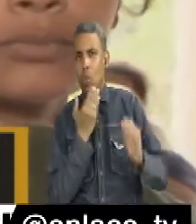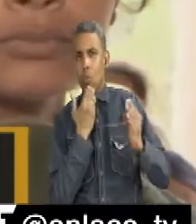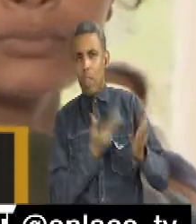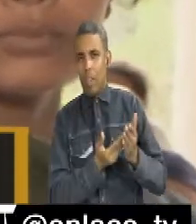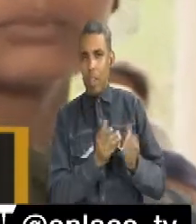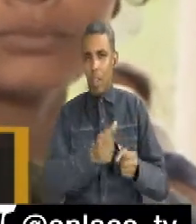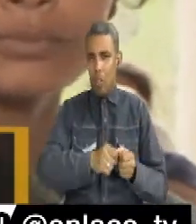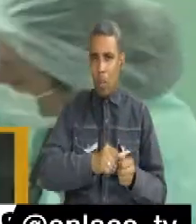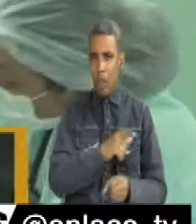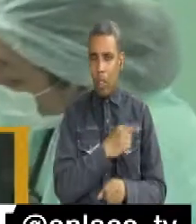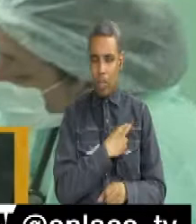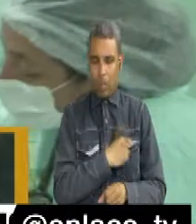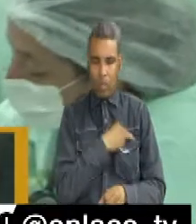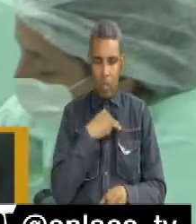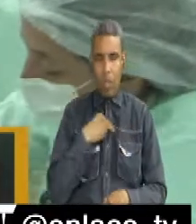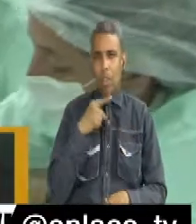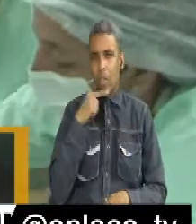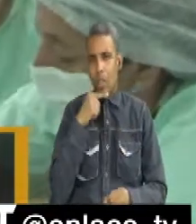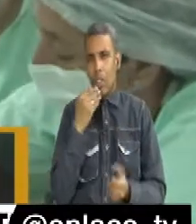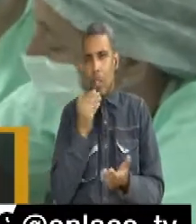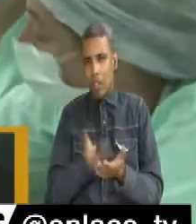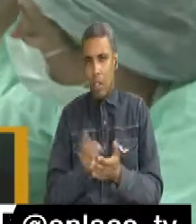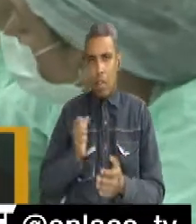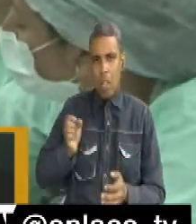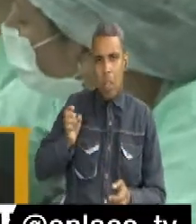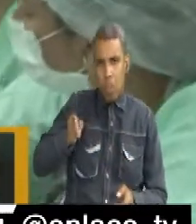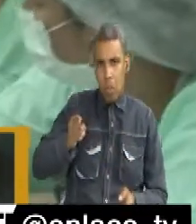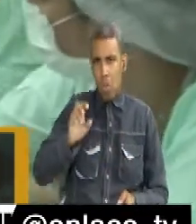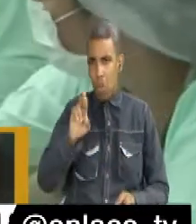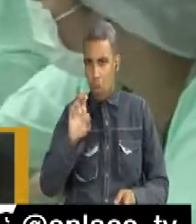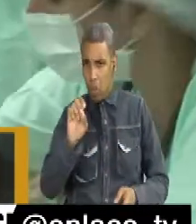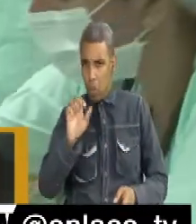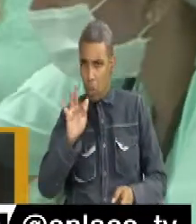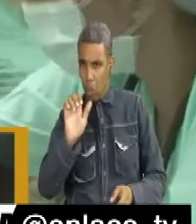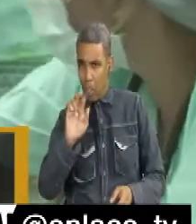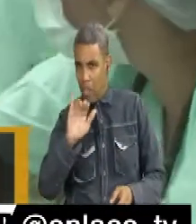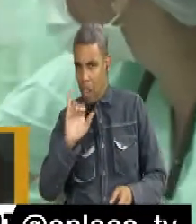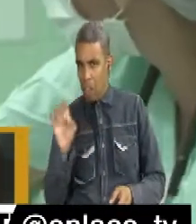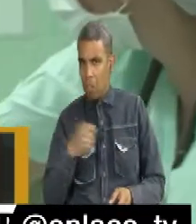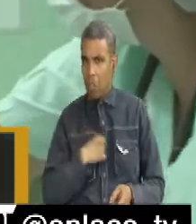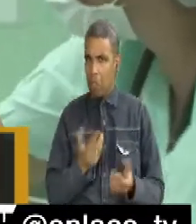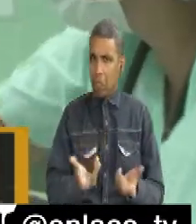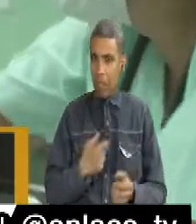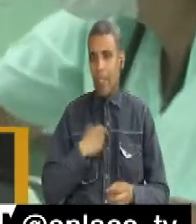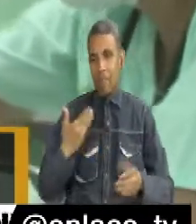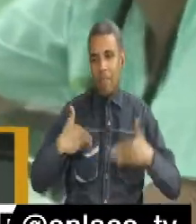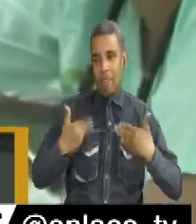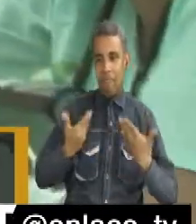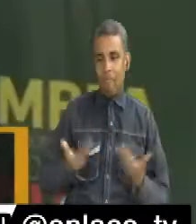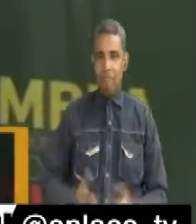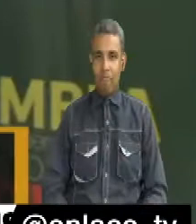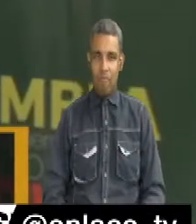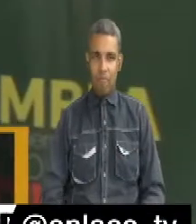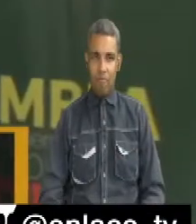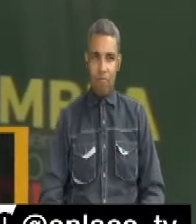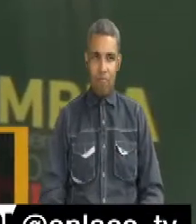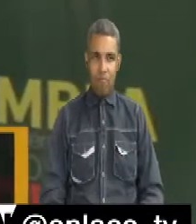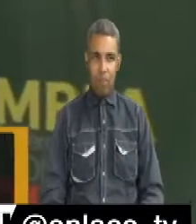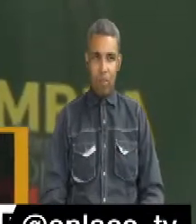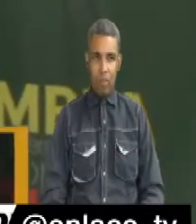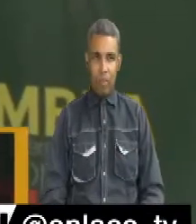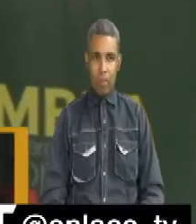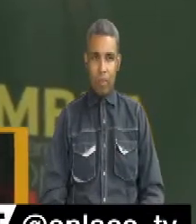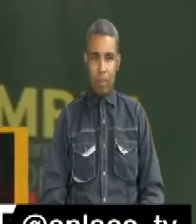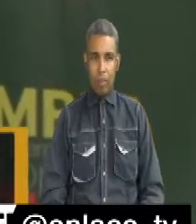y acá la Cruz Roja. Y los miembros del Club Rotario de la ciudad también se mostraron satisfechos por la realización exitosa de esta campaña. Somos un grupo hermoso